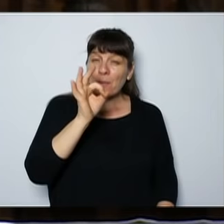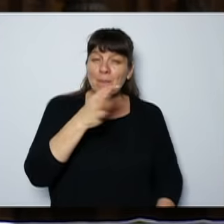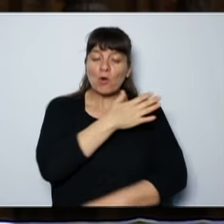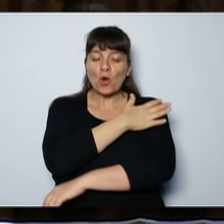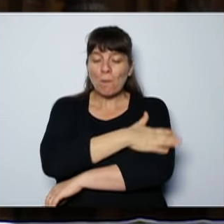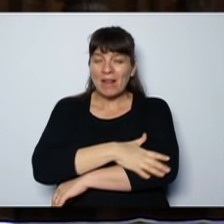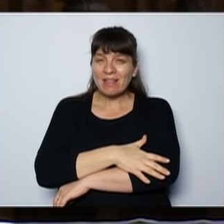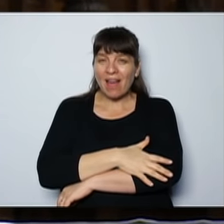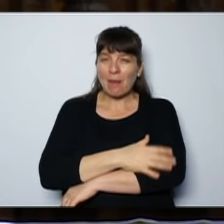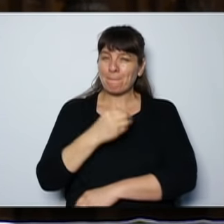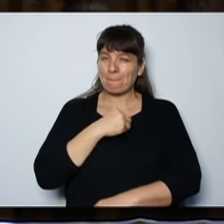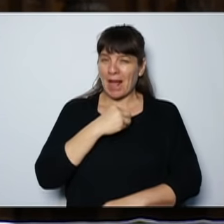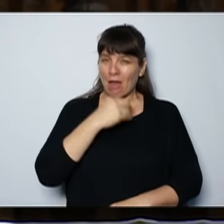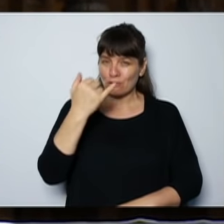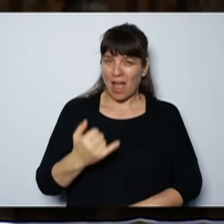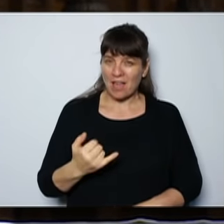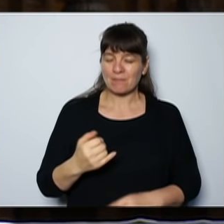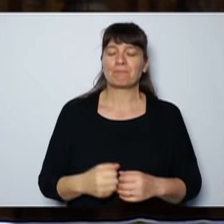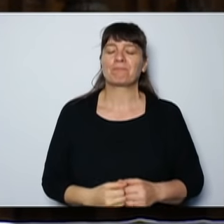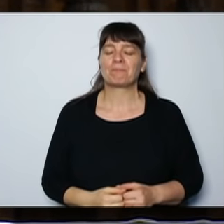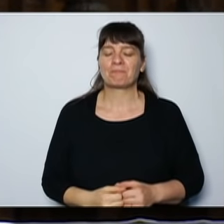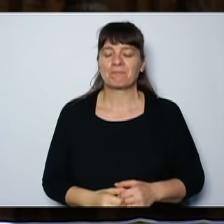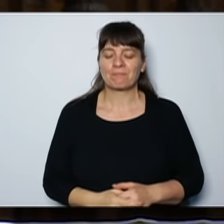Reconozcamos con humildad nuestros pecados.